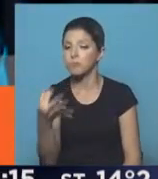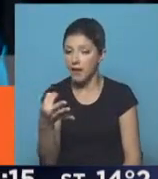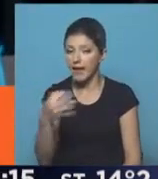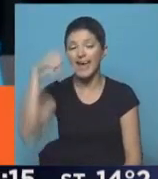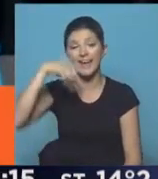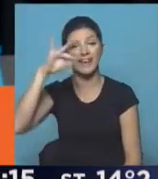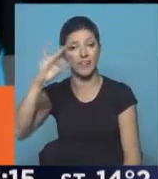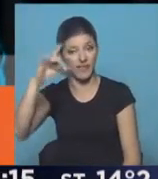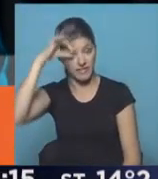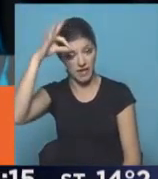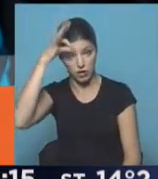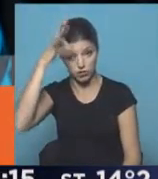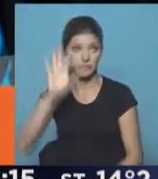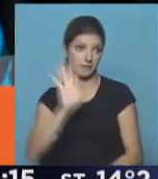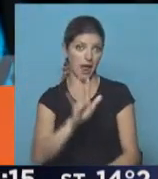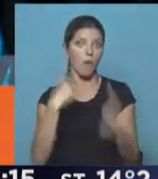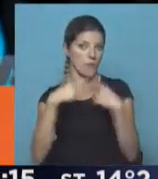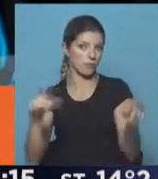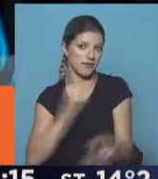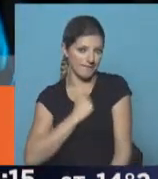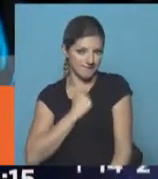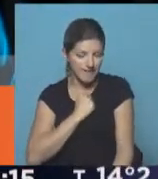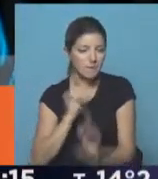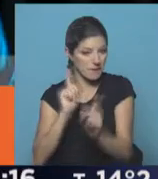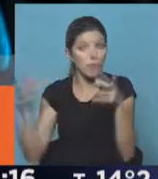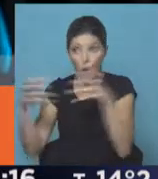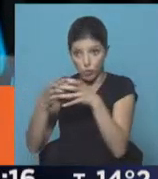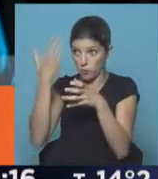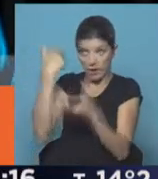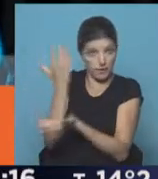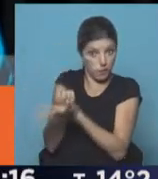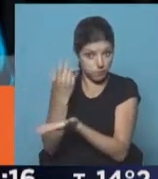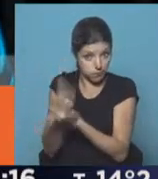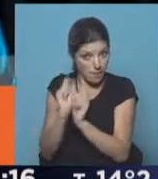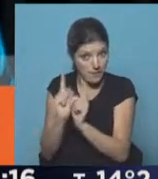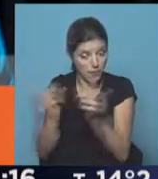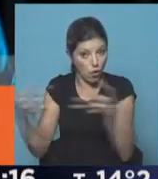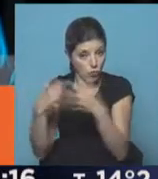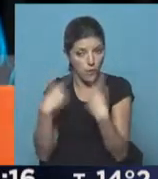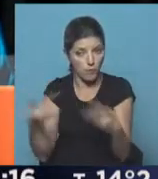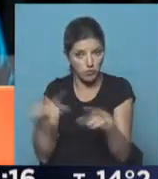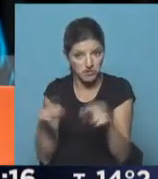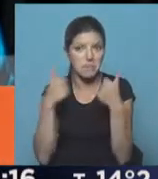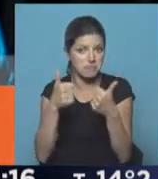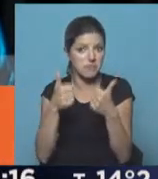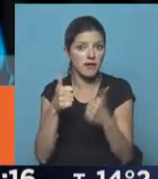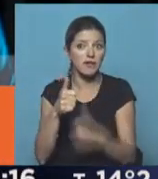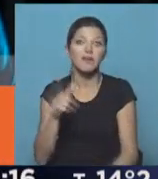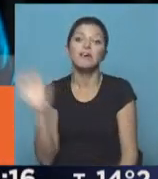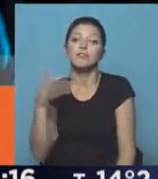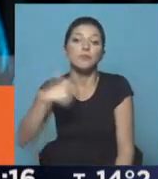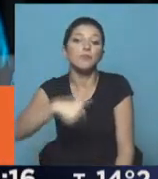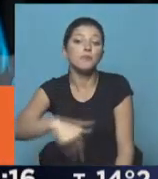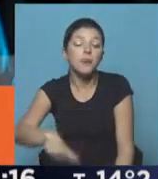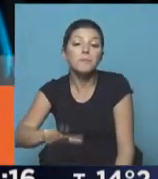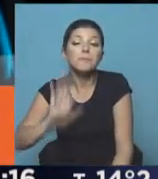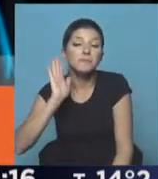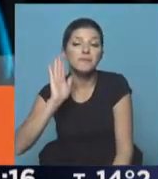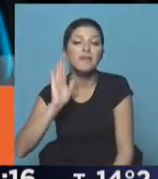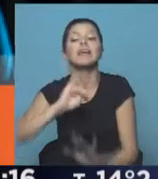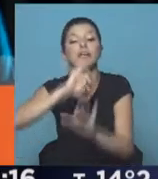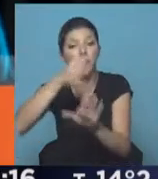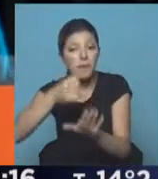Mira, estamos tocando con muchas ganas, con el mismo grupo que grabó el disco, está sonando muy bueno. Así que se viene todo, me vuelvo cada día más loca y lo mejor